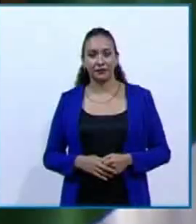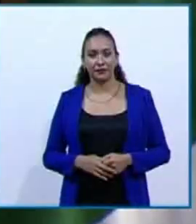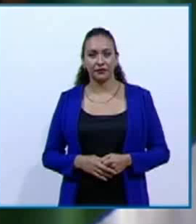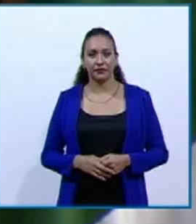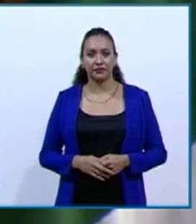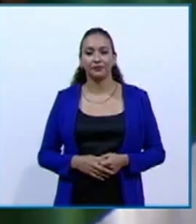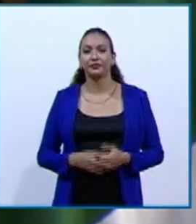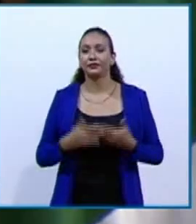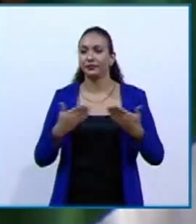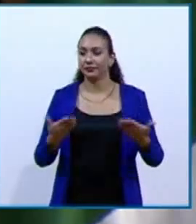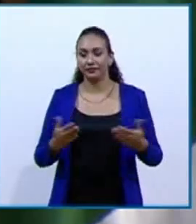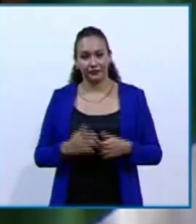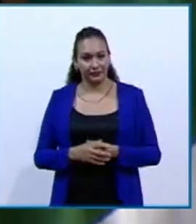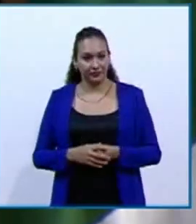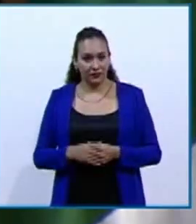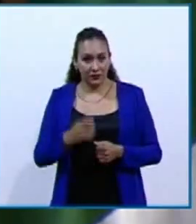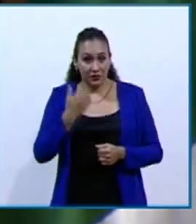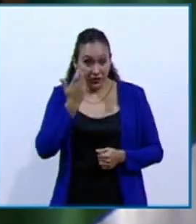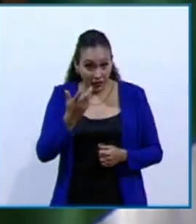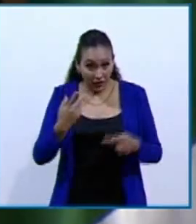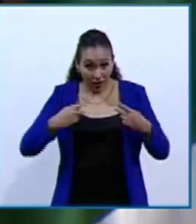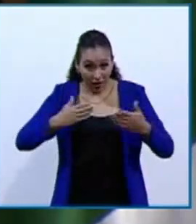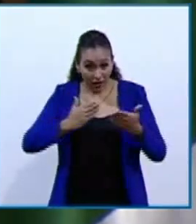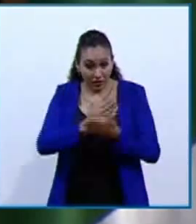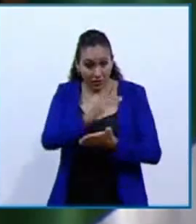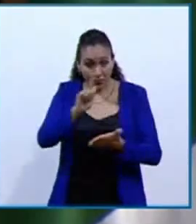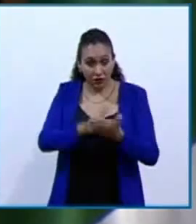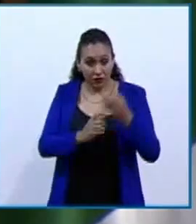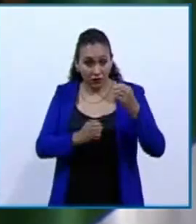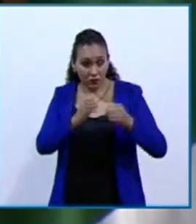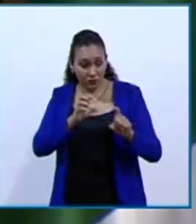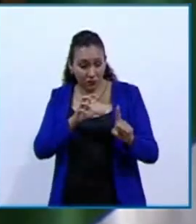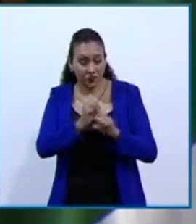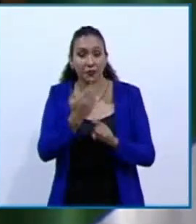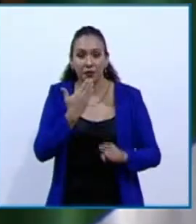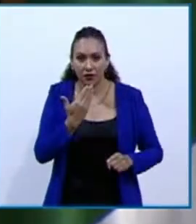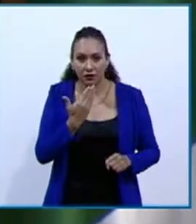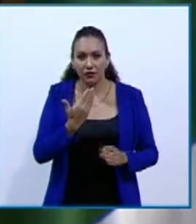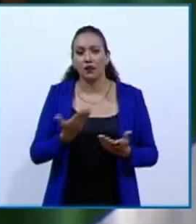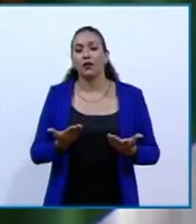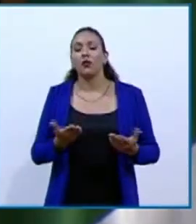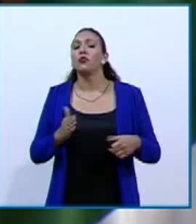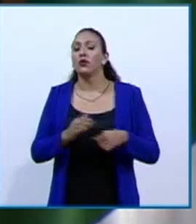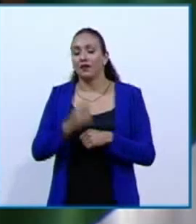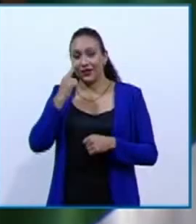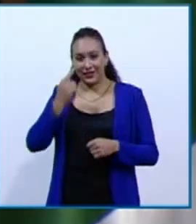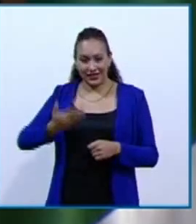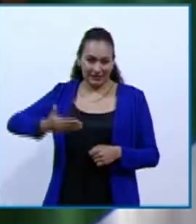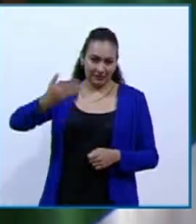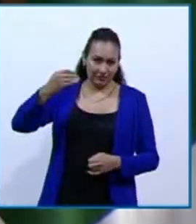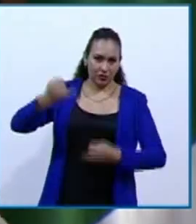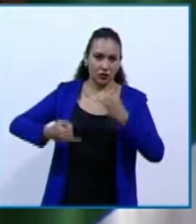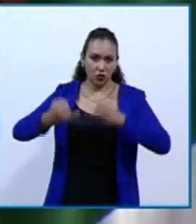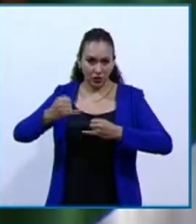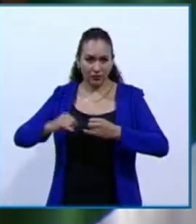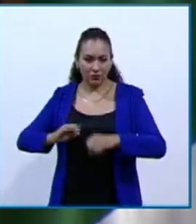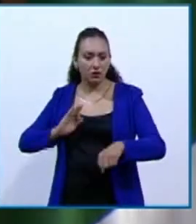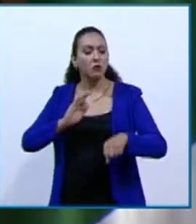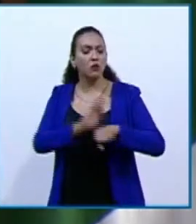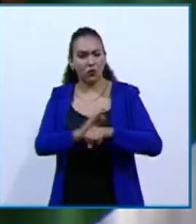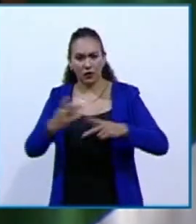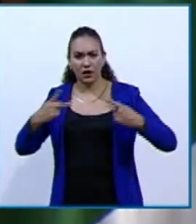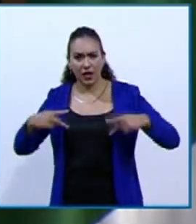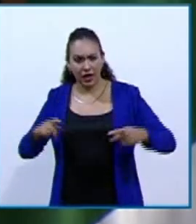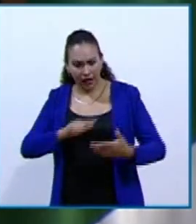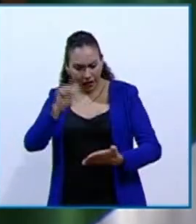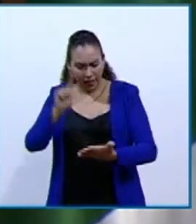Que es el día en que haya auténtico acceso a la justicia, será porque las sentencias de amparo contra leyes y también, no